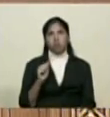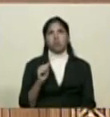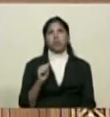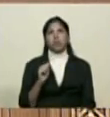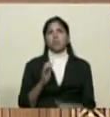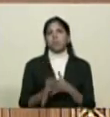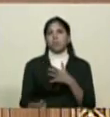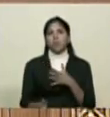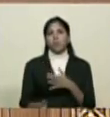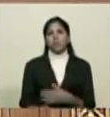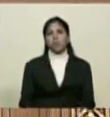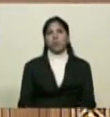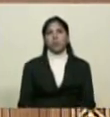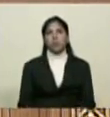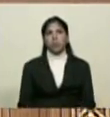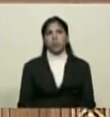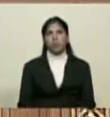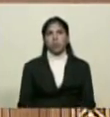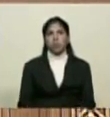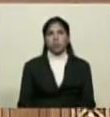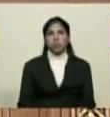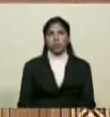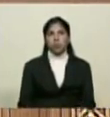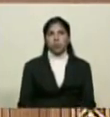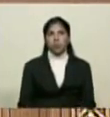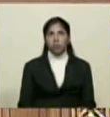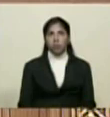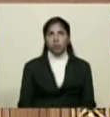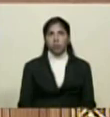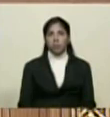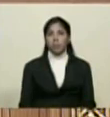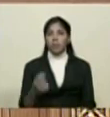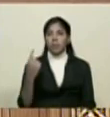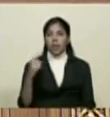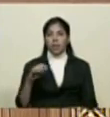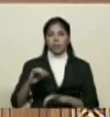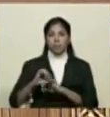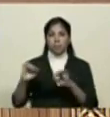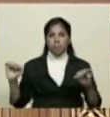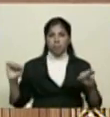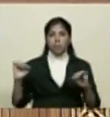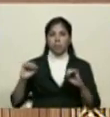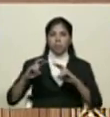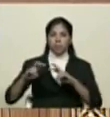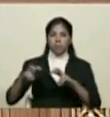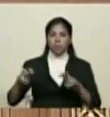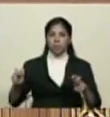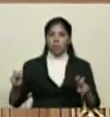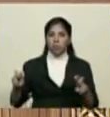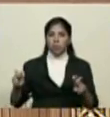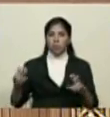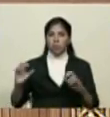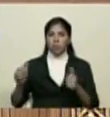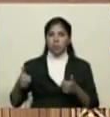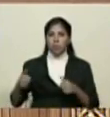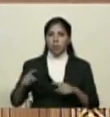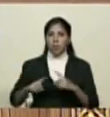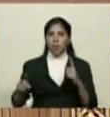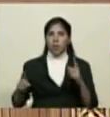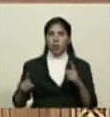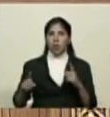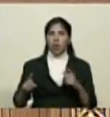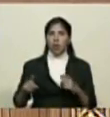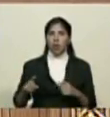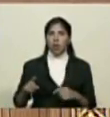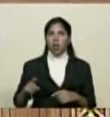que es una cifra considerable. Ahí se apertó una averiguación, pero como dirían en el Tigre, estaba en Suárez,